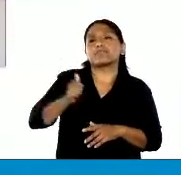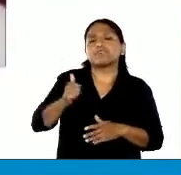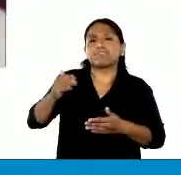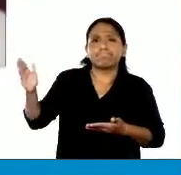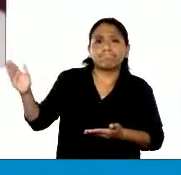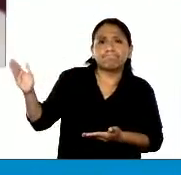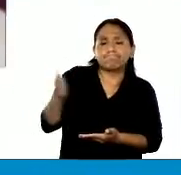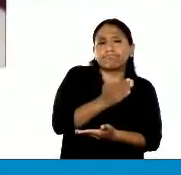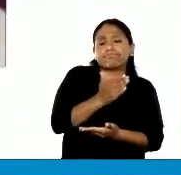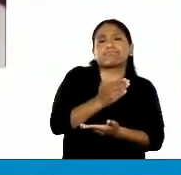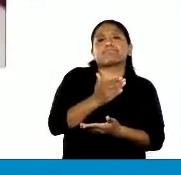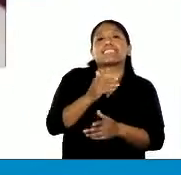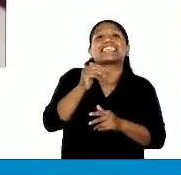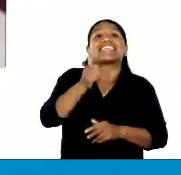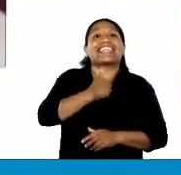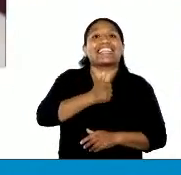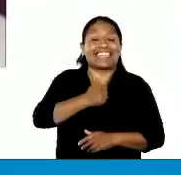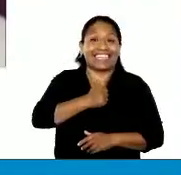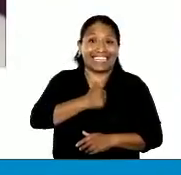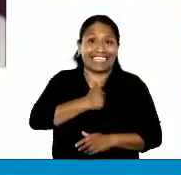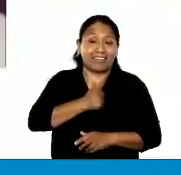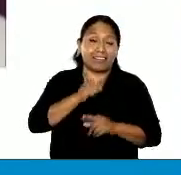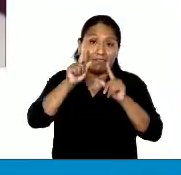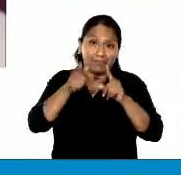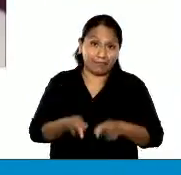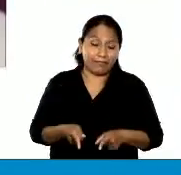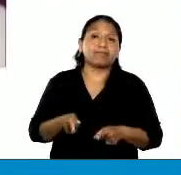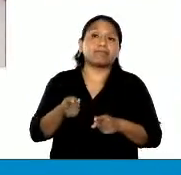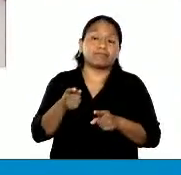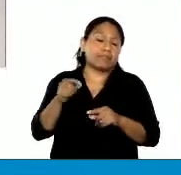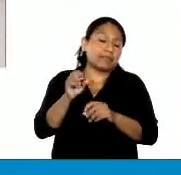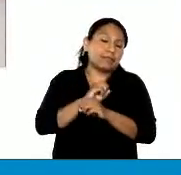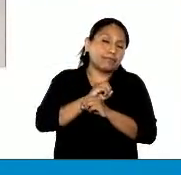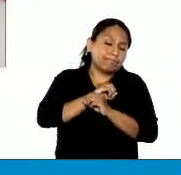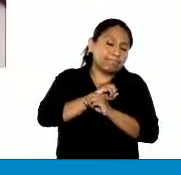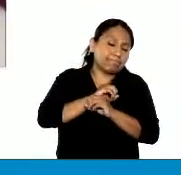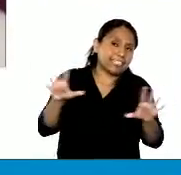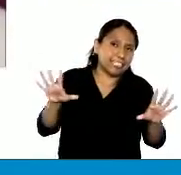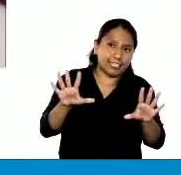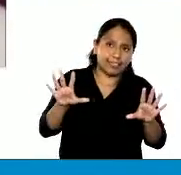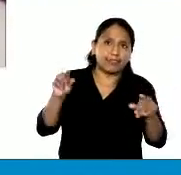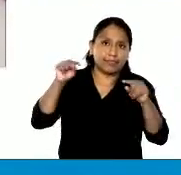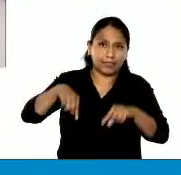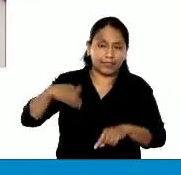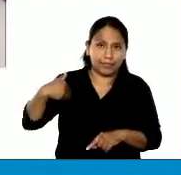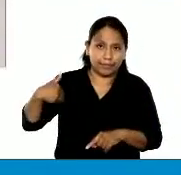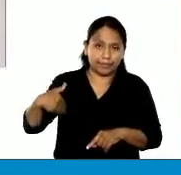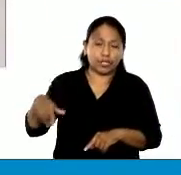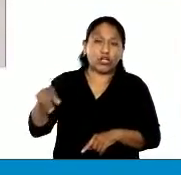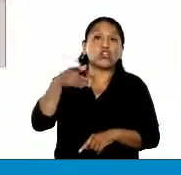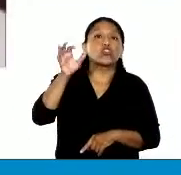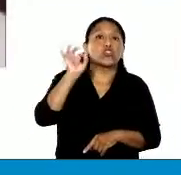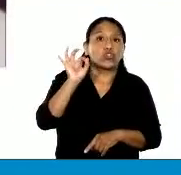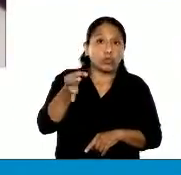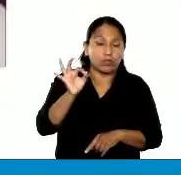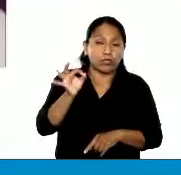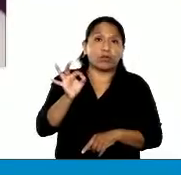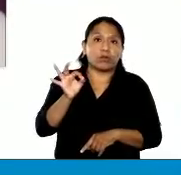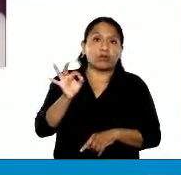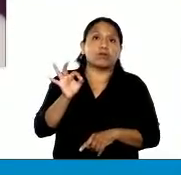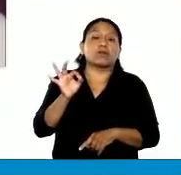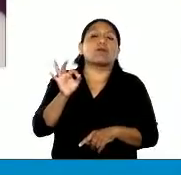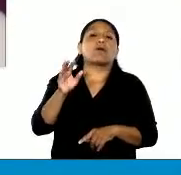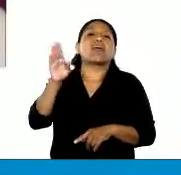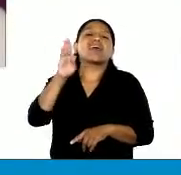y eclesiástico, el más sangriento que se vivió en nuestro país. Como sabemos, fue orquestado por el imperialismo